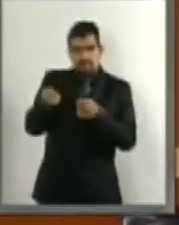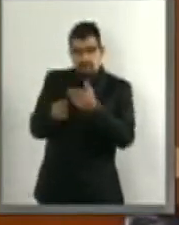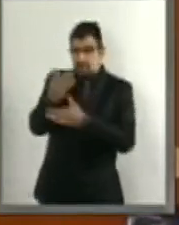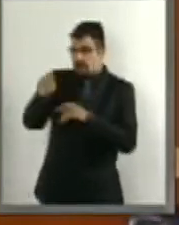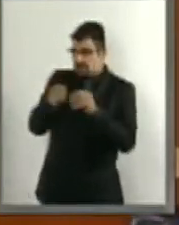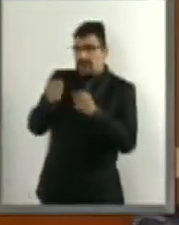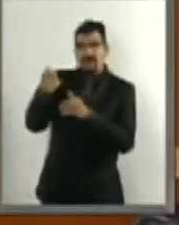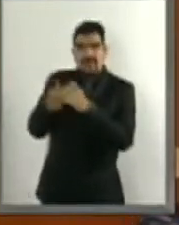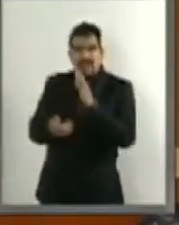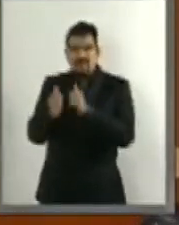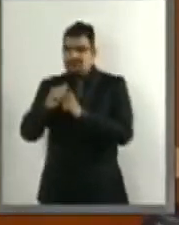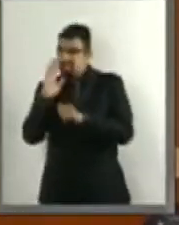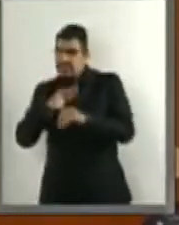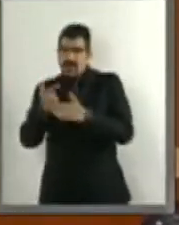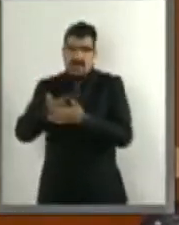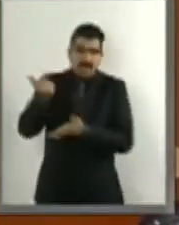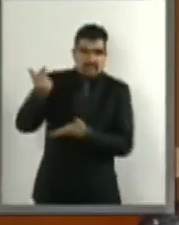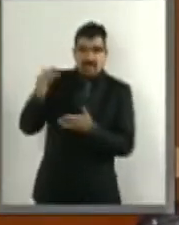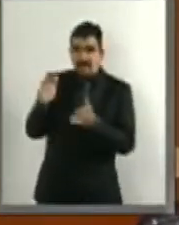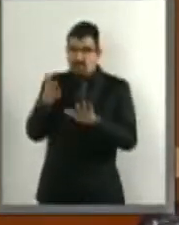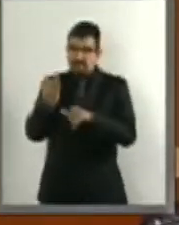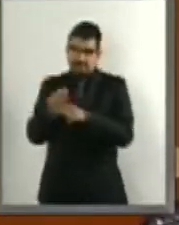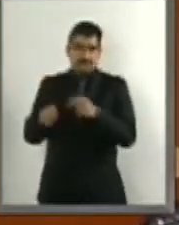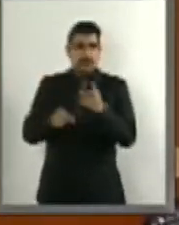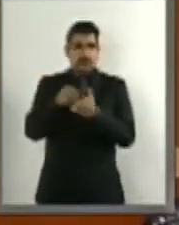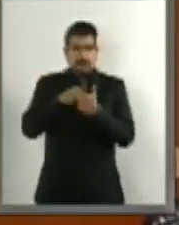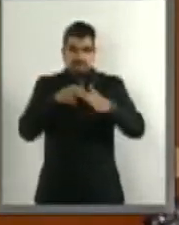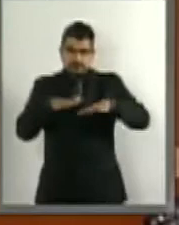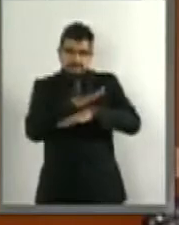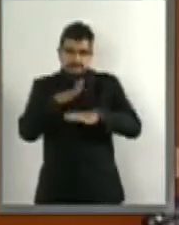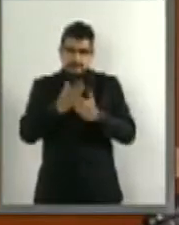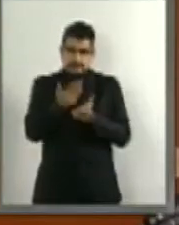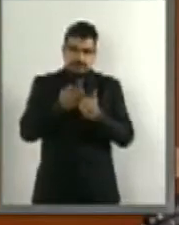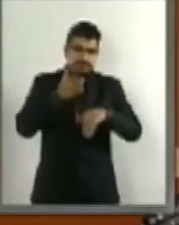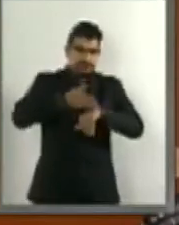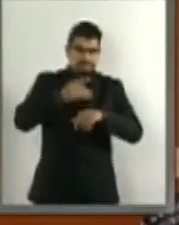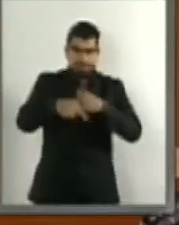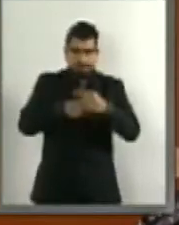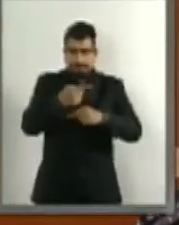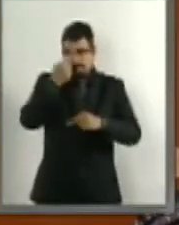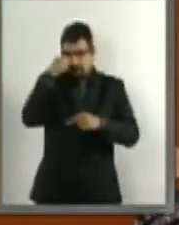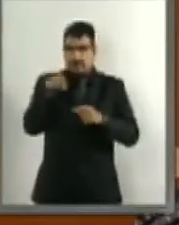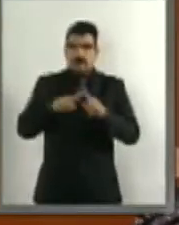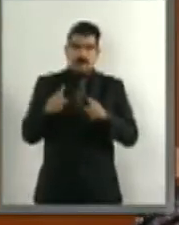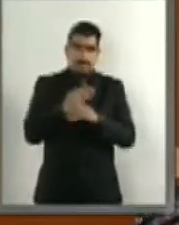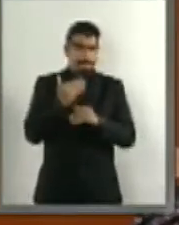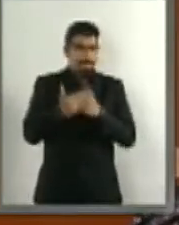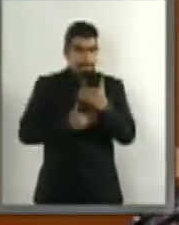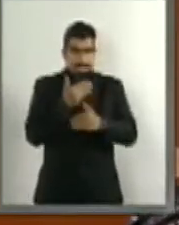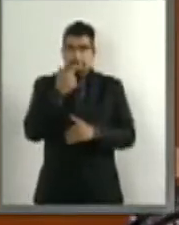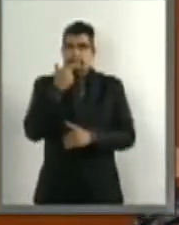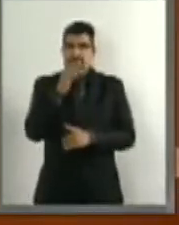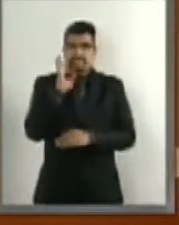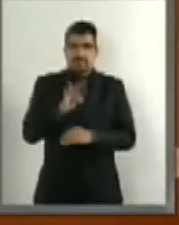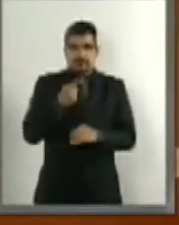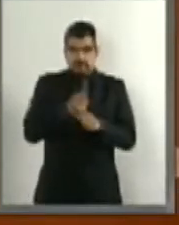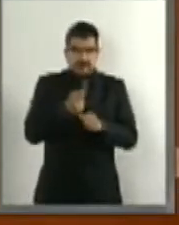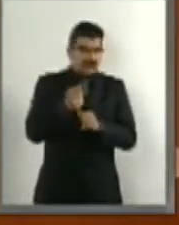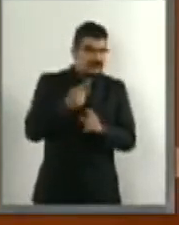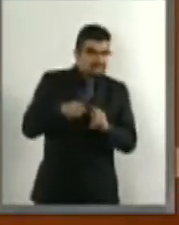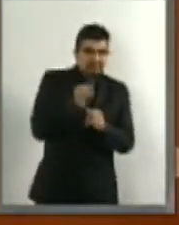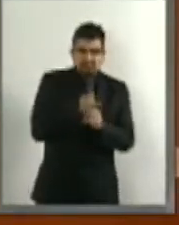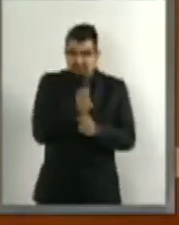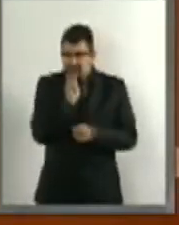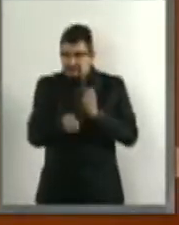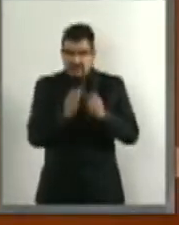faltas administrativas graves y leves y modificamos los tipos penales en la materia para hacer más eficiente la persecución de los